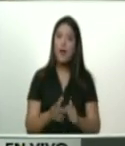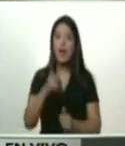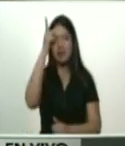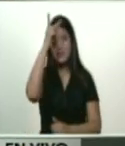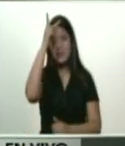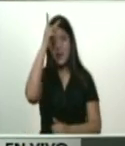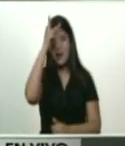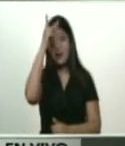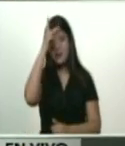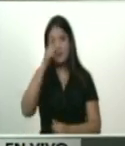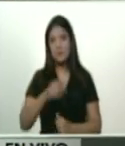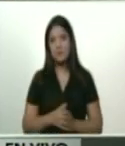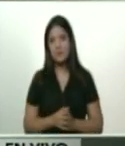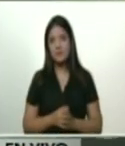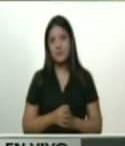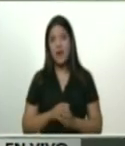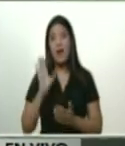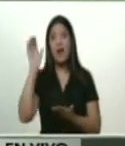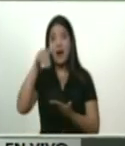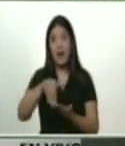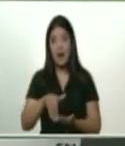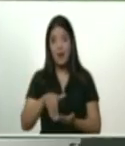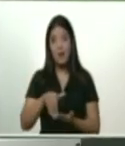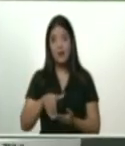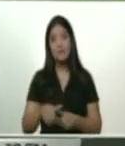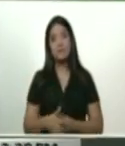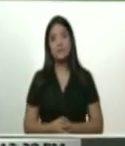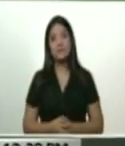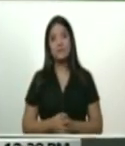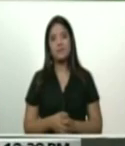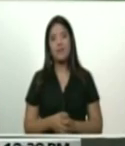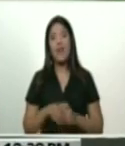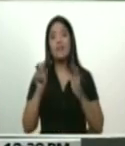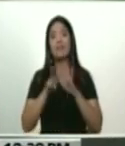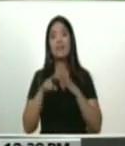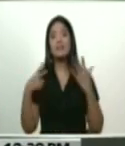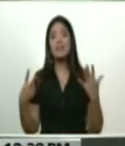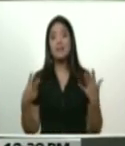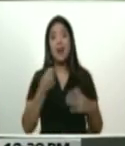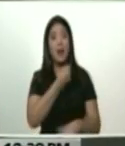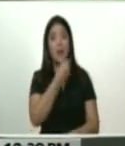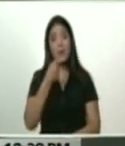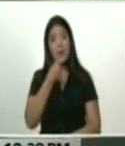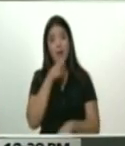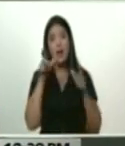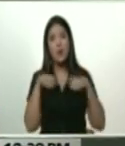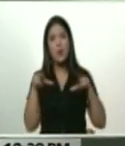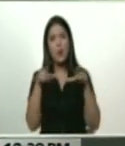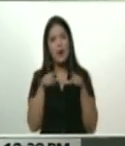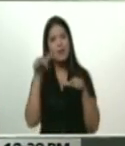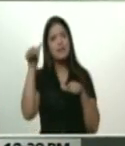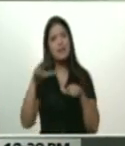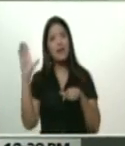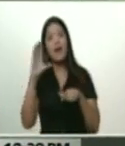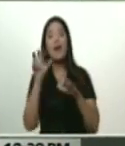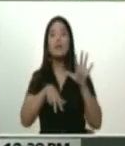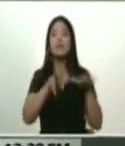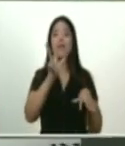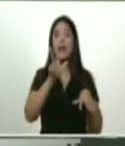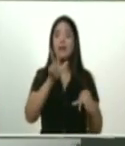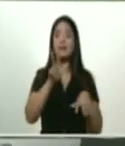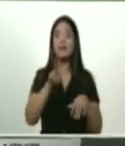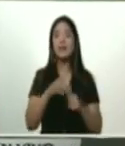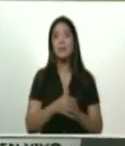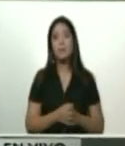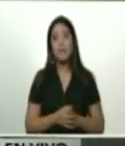Asami en el estado Aragua, en la ciudad de Maracay. 17 conciertos en espacios cerrados de Caracas, 13 conciertos